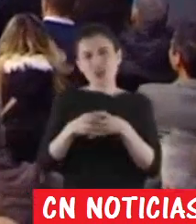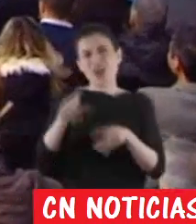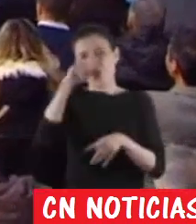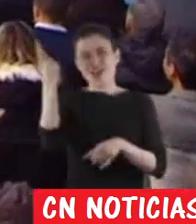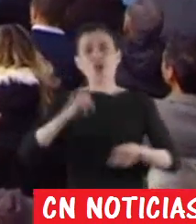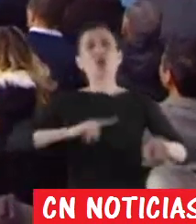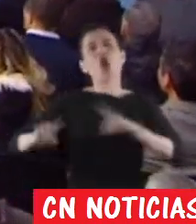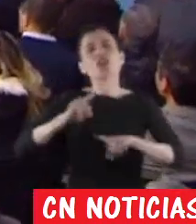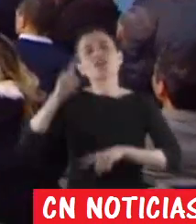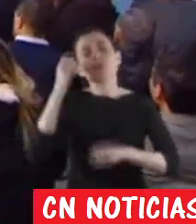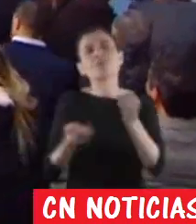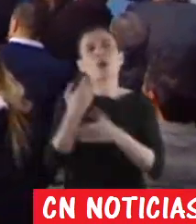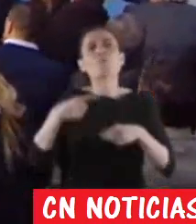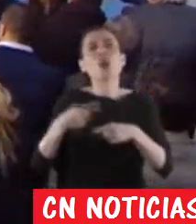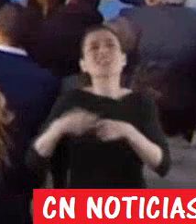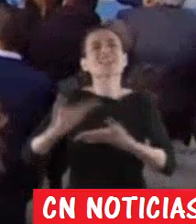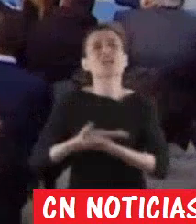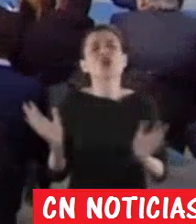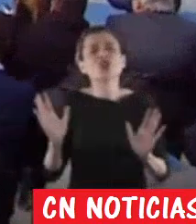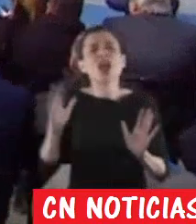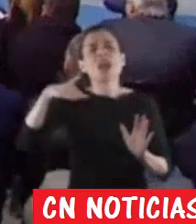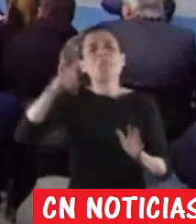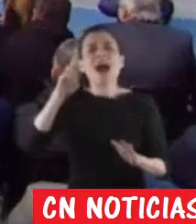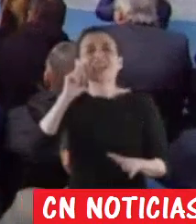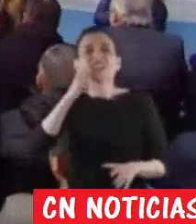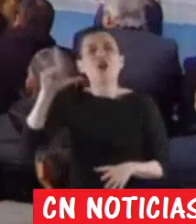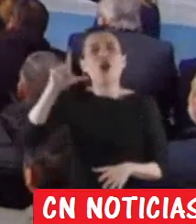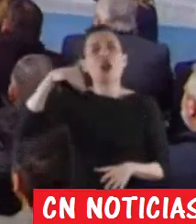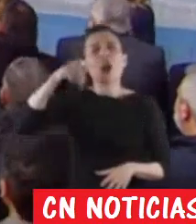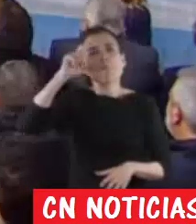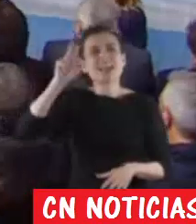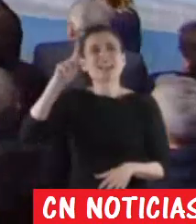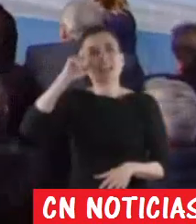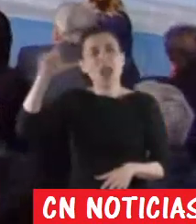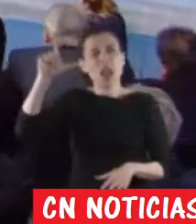Coordinación de Políticas Sociales, Marisol Merkel,